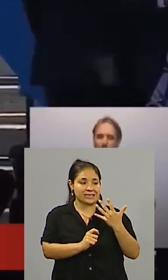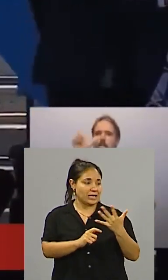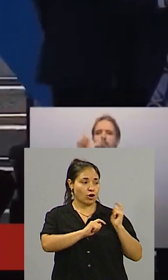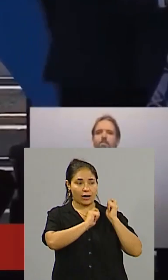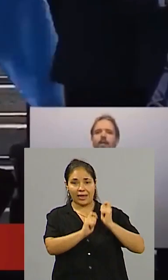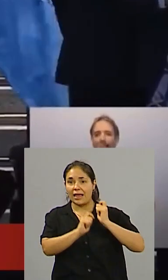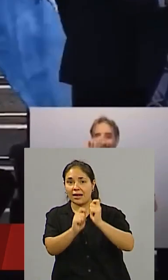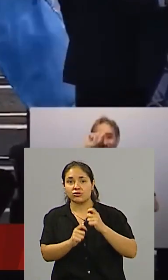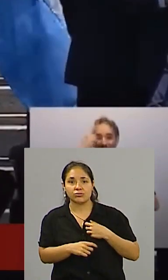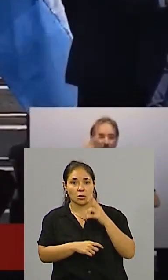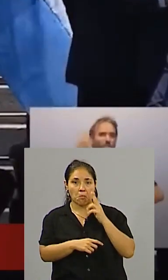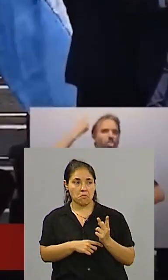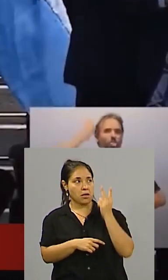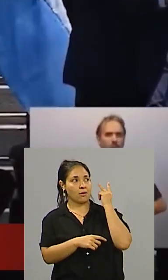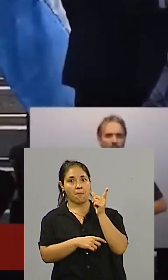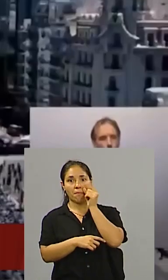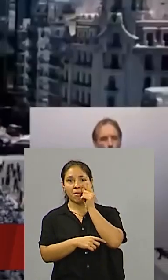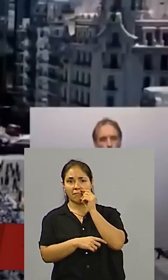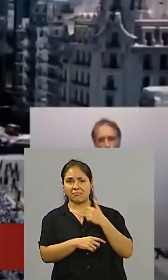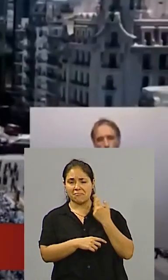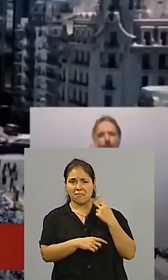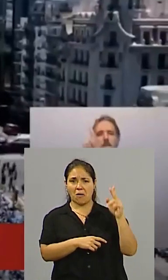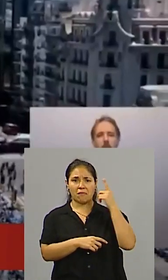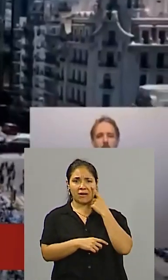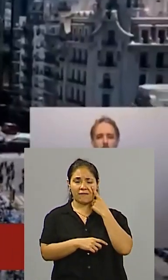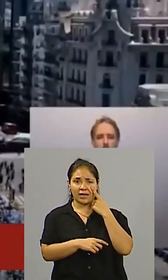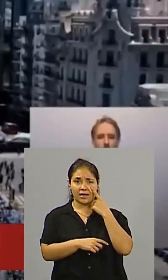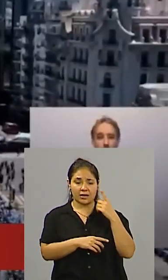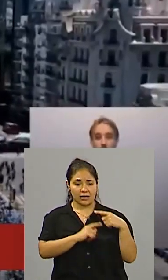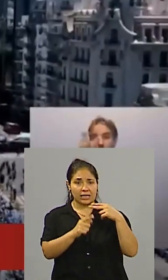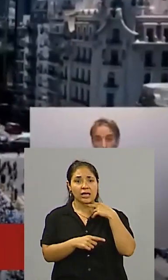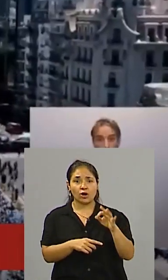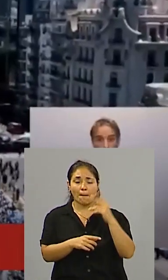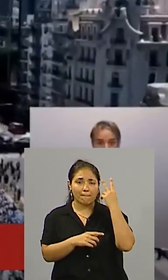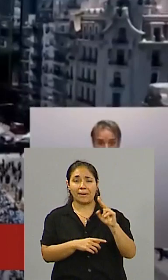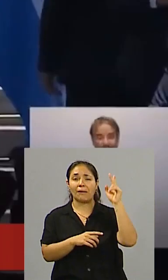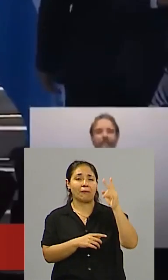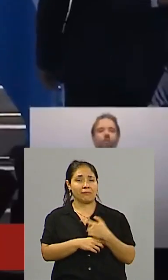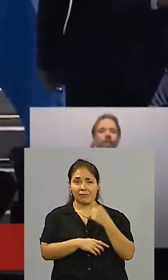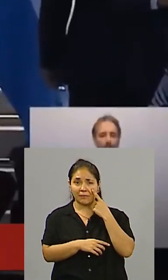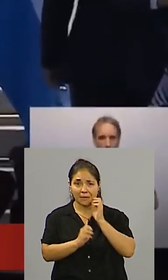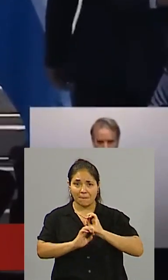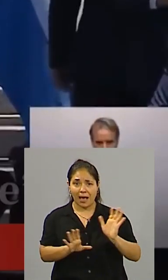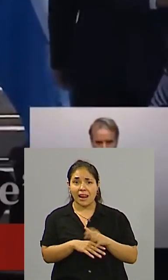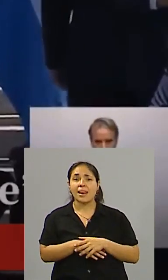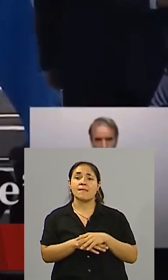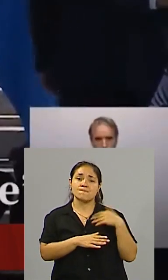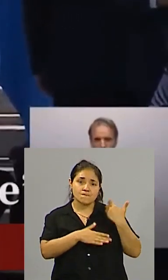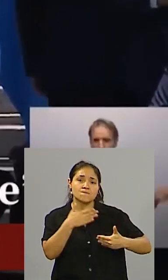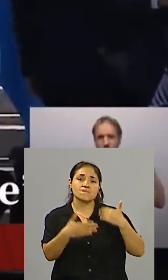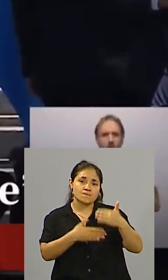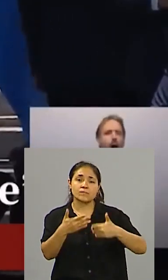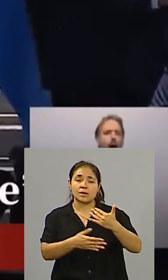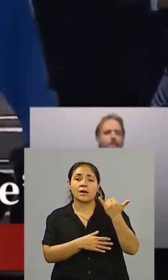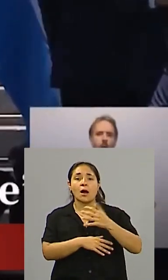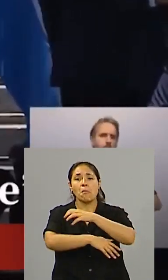yo vivo peor que mi padre y mi hijo va a vivir peor que yo. Y estoy en un punto, en algún lugar, entre la